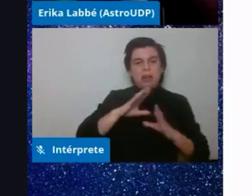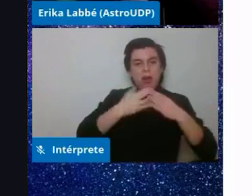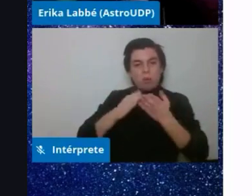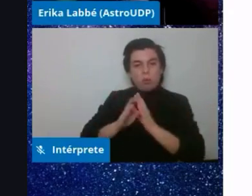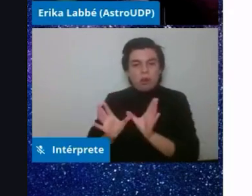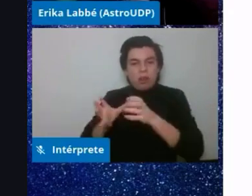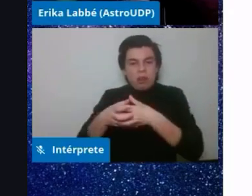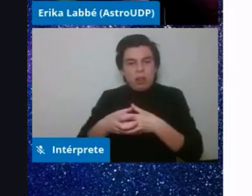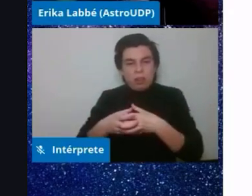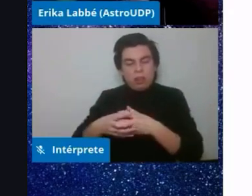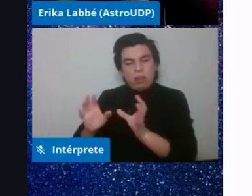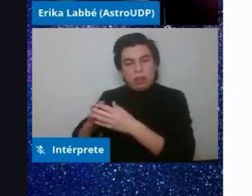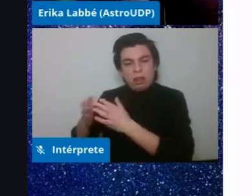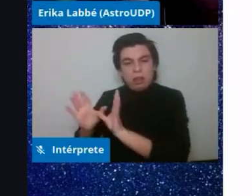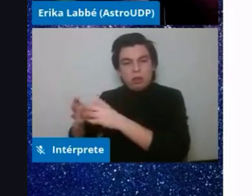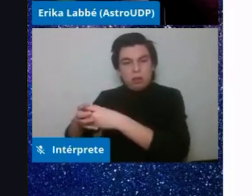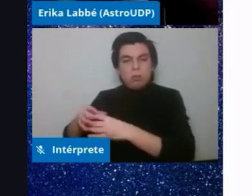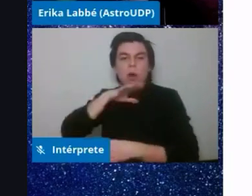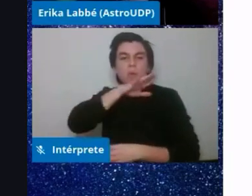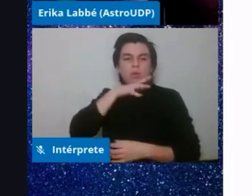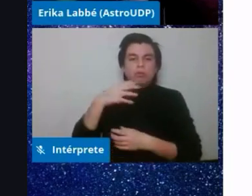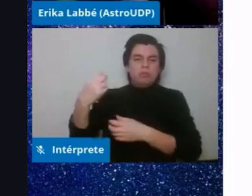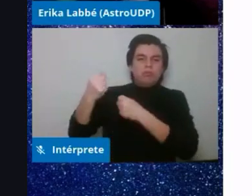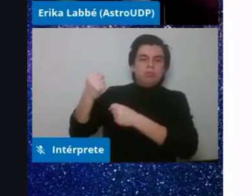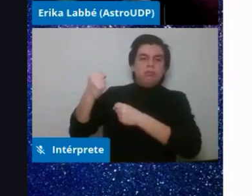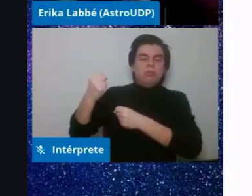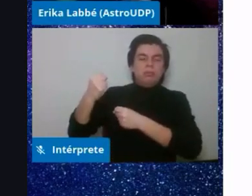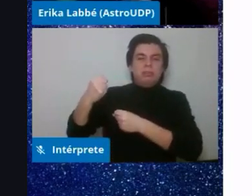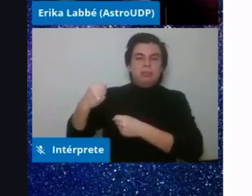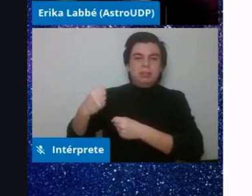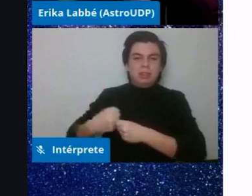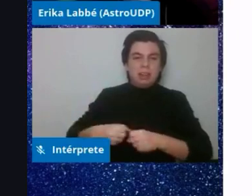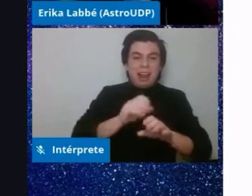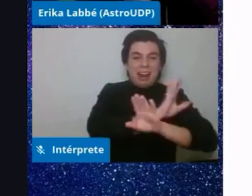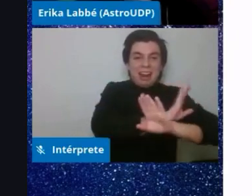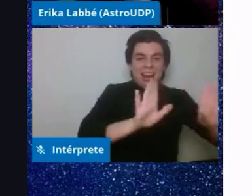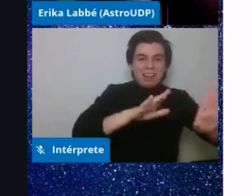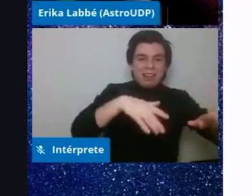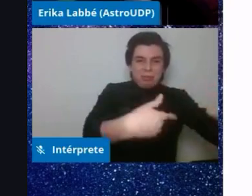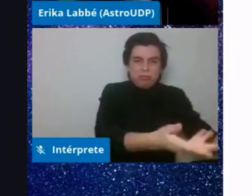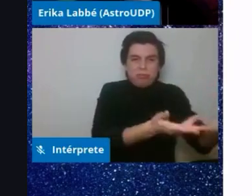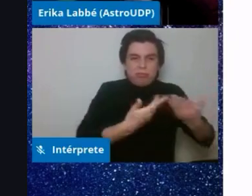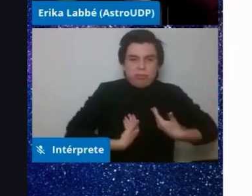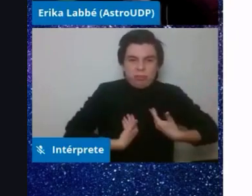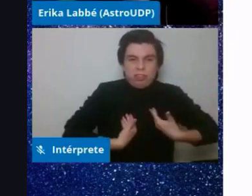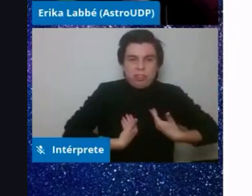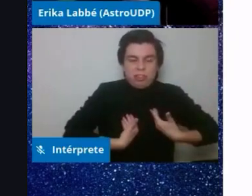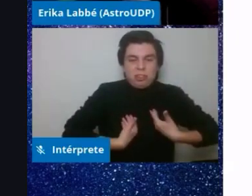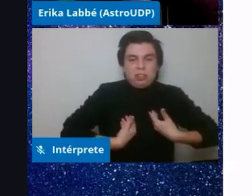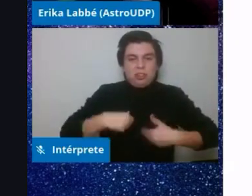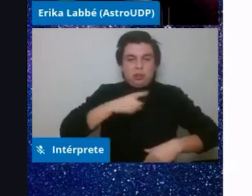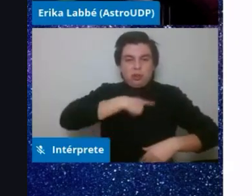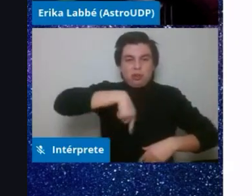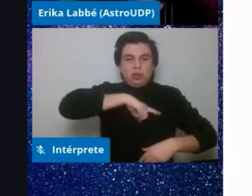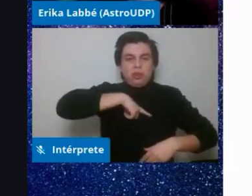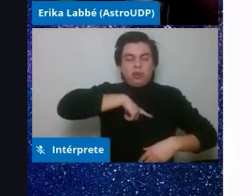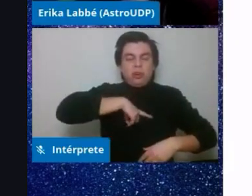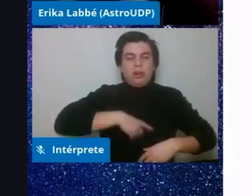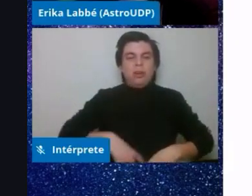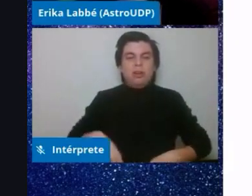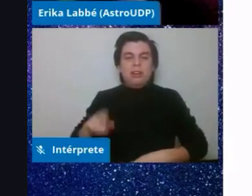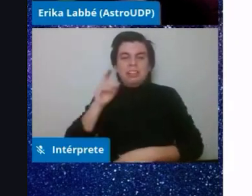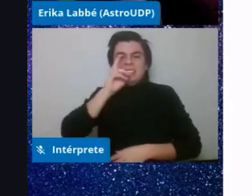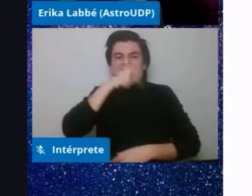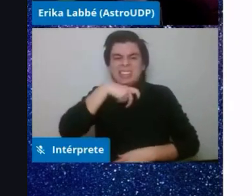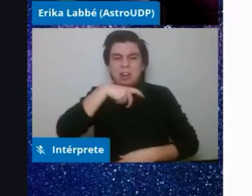personas con discapacidad que dice nada sobre nosotros sin nosotros. Y significa básicamente que toda esta idea